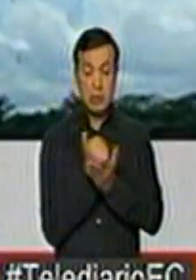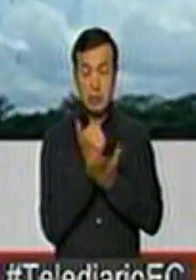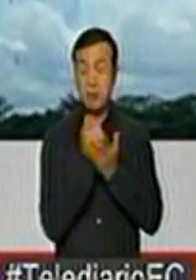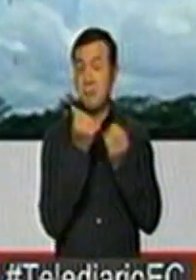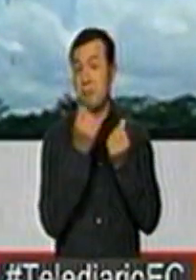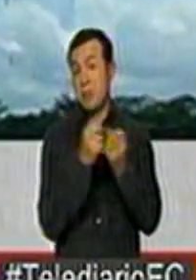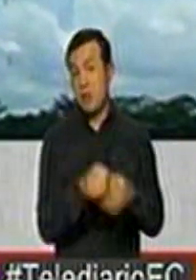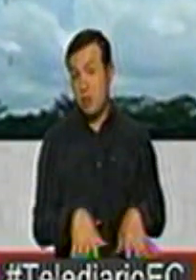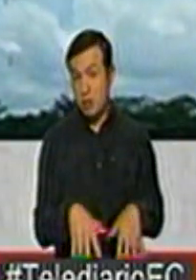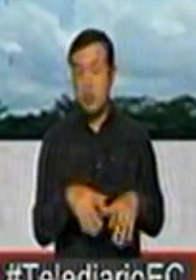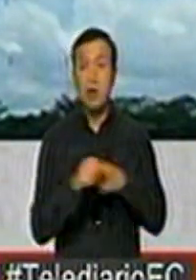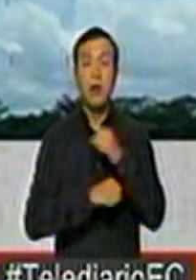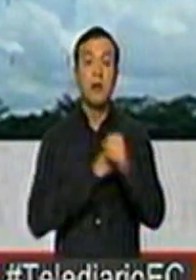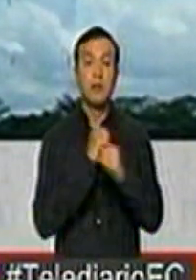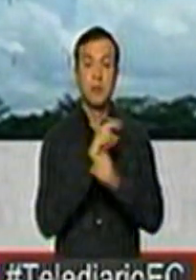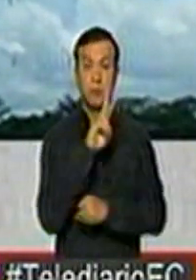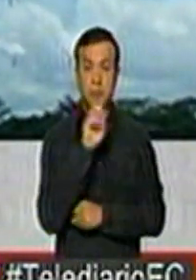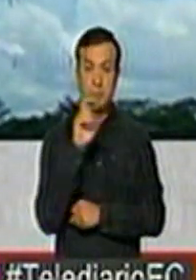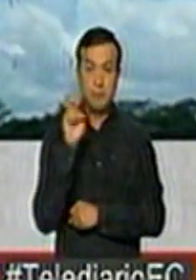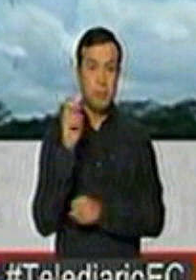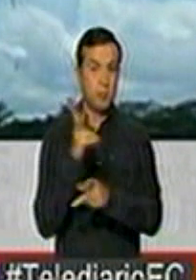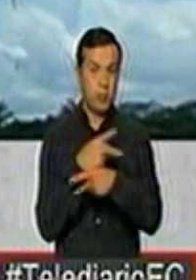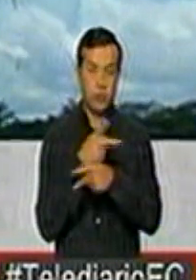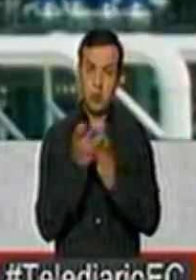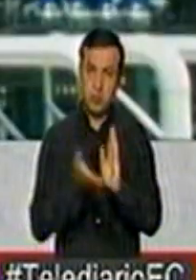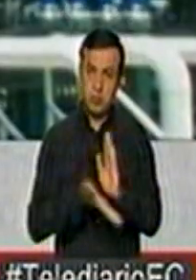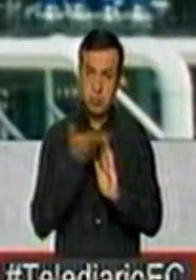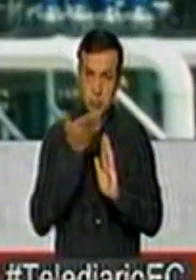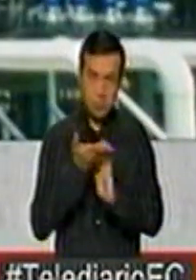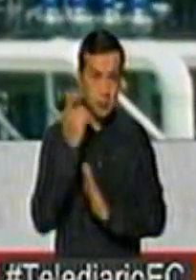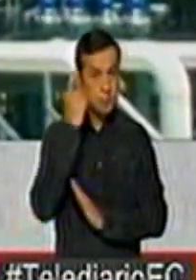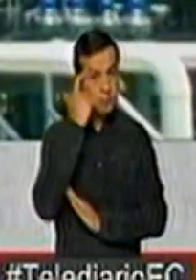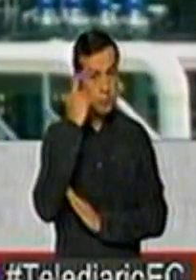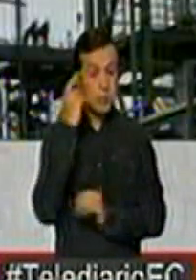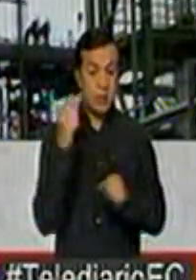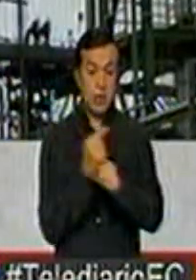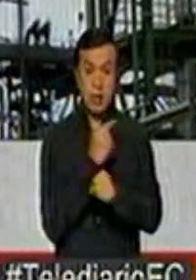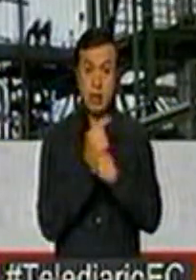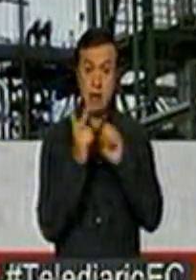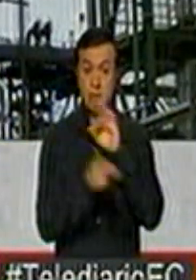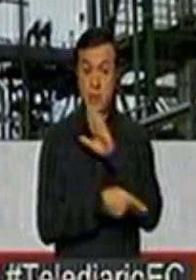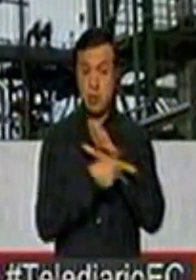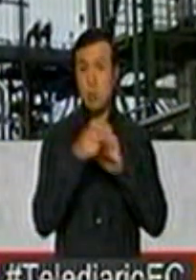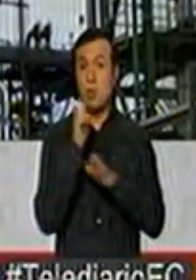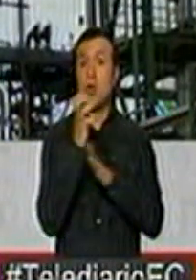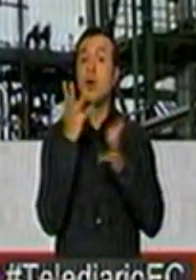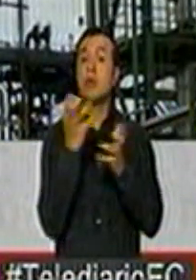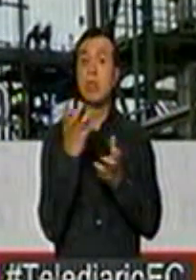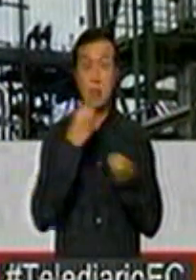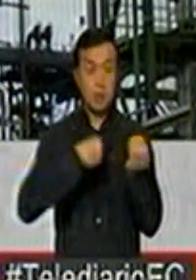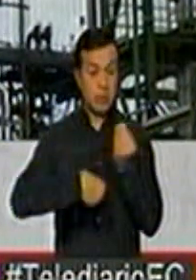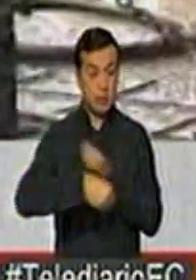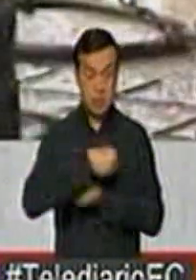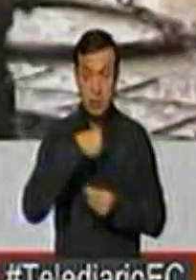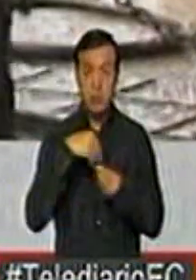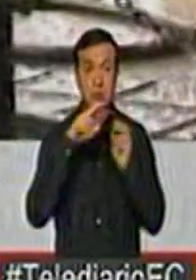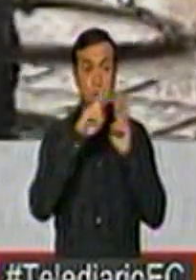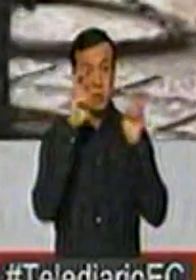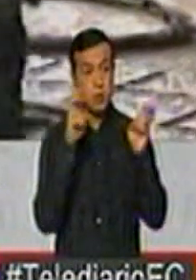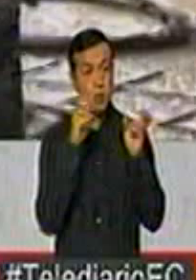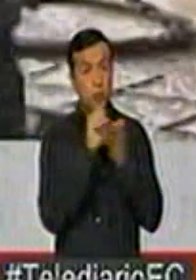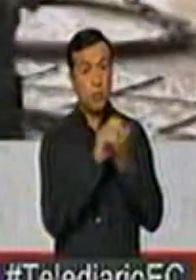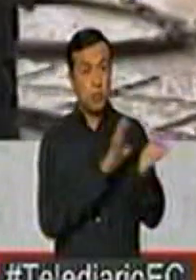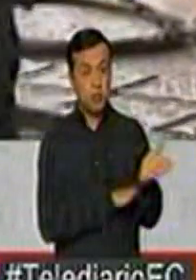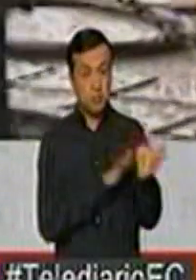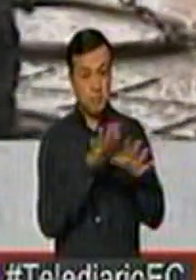reto para este sector en el 2020 será el nivel de producción, por lo cual, según el gerente de Petroecuador, se espera contar con inversión extranjera en importantes